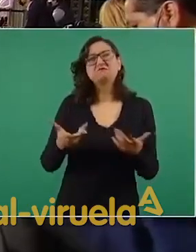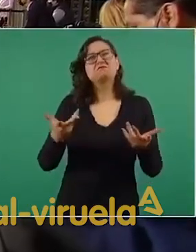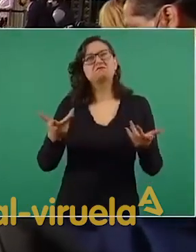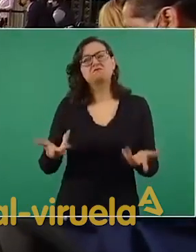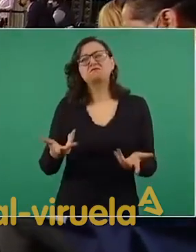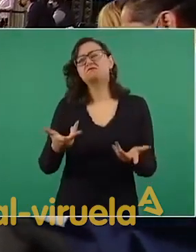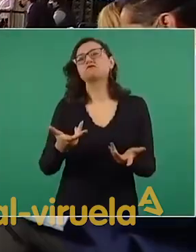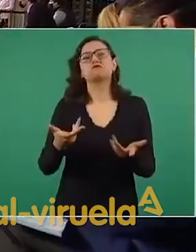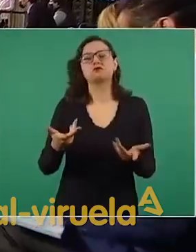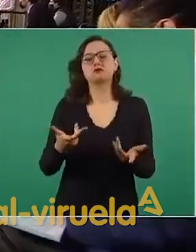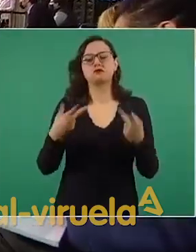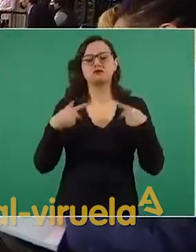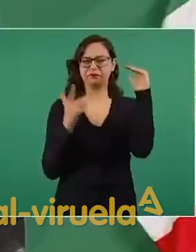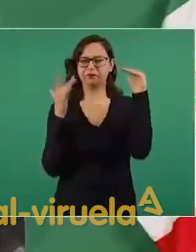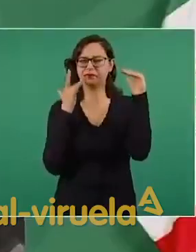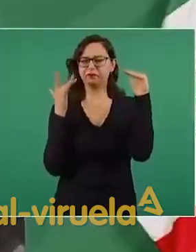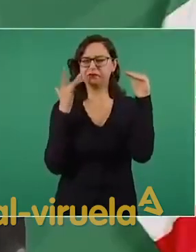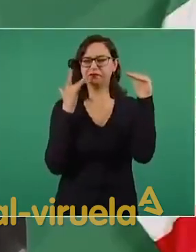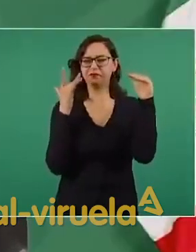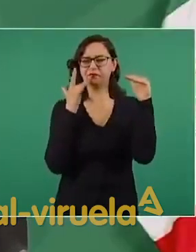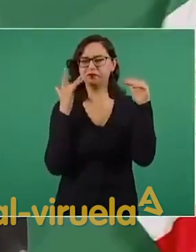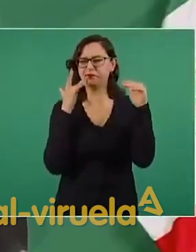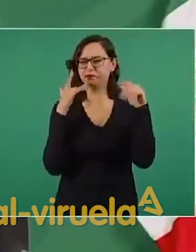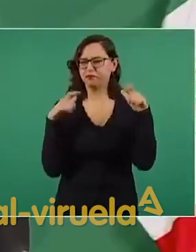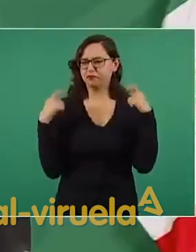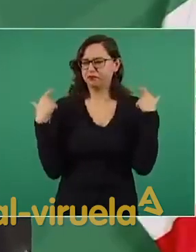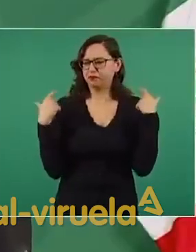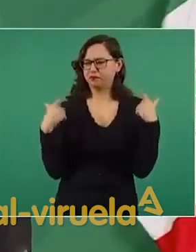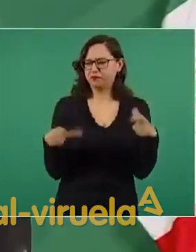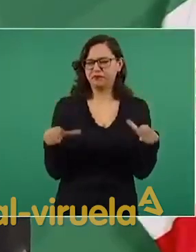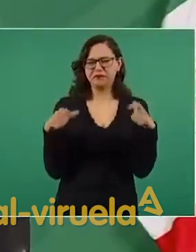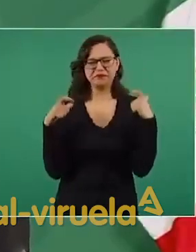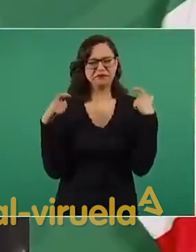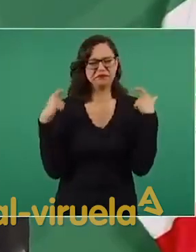un juniors por lo general